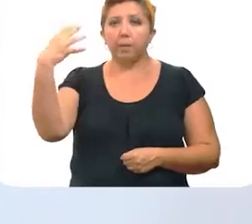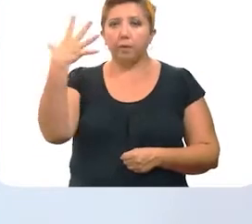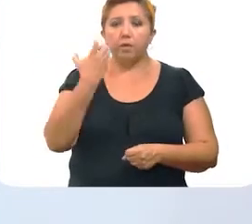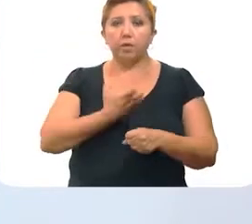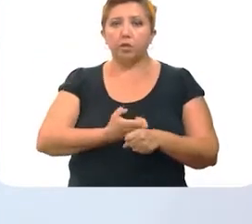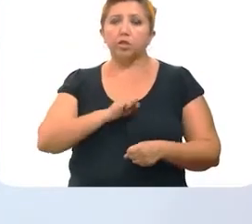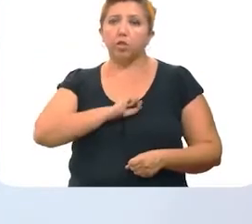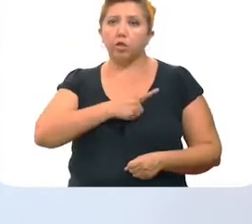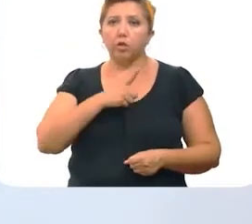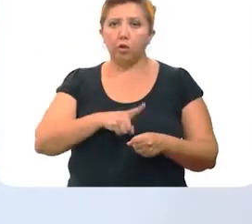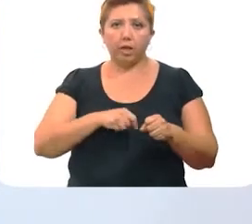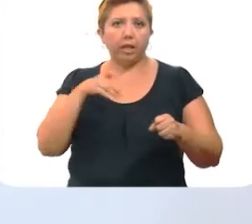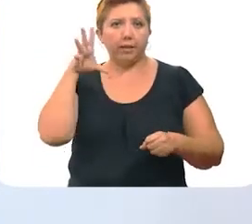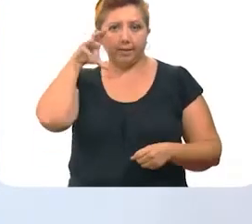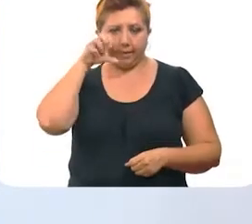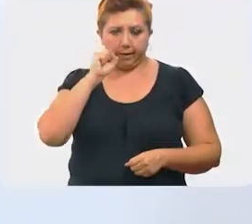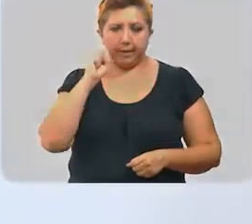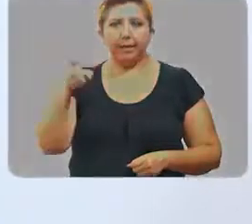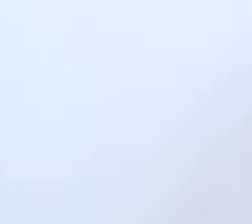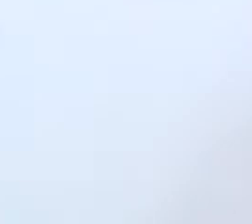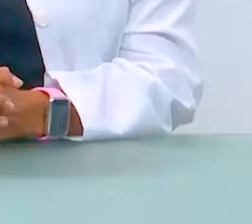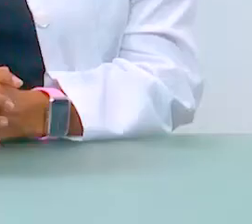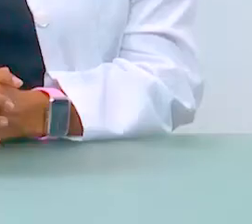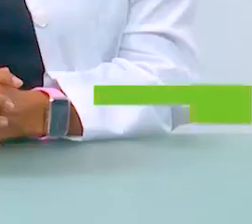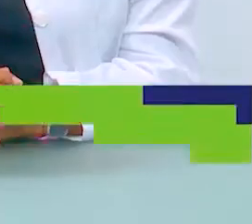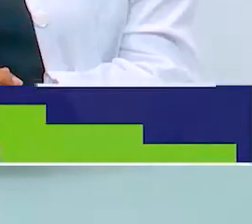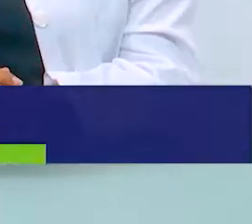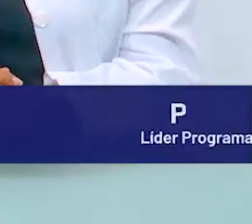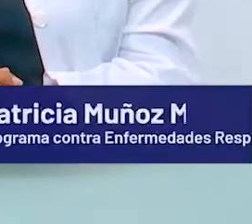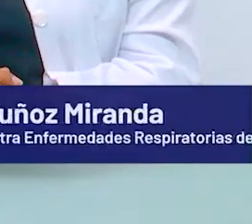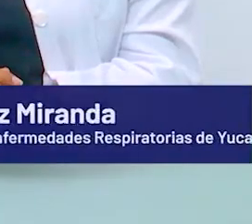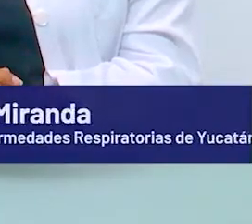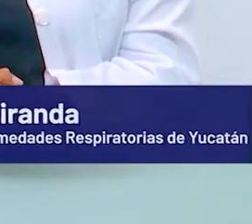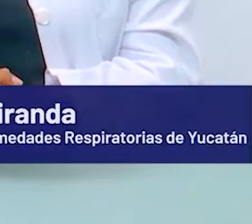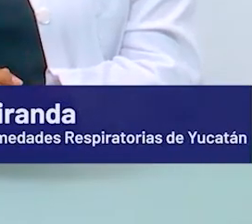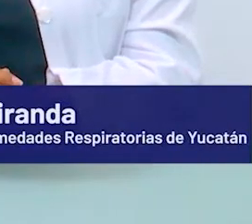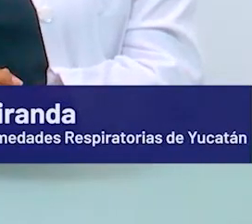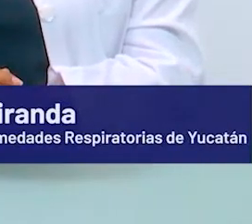nuestro semáforo estatal de salud marcan color naranja. Ese es el informe del día de hoy, doctora.